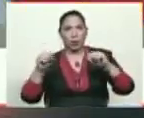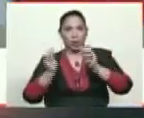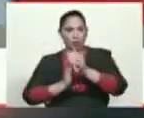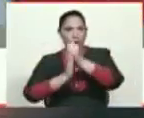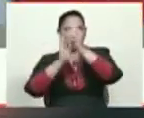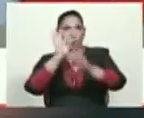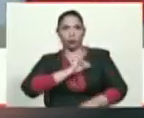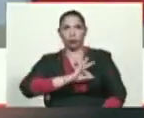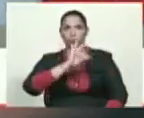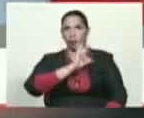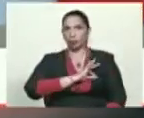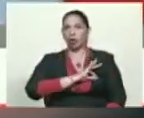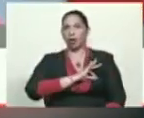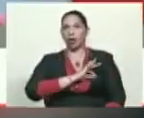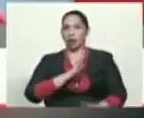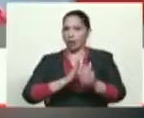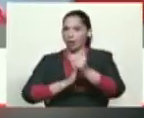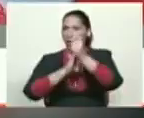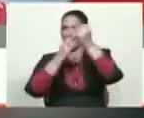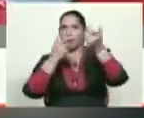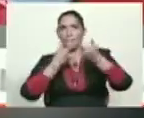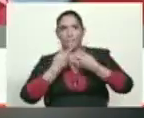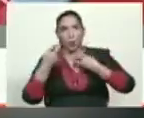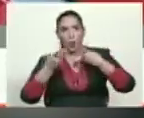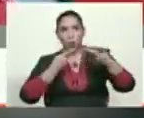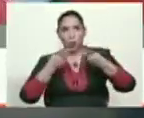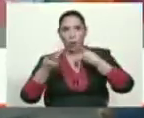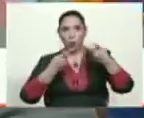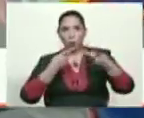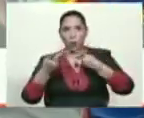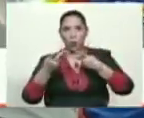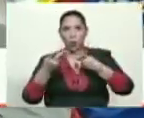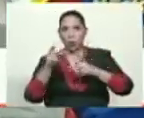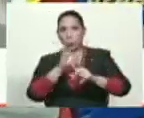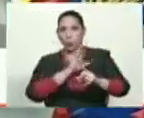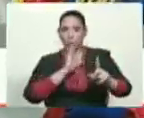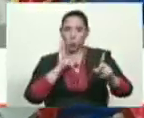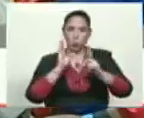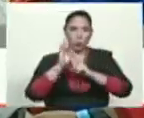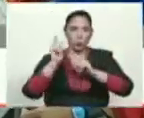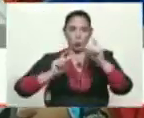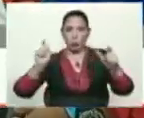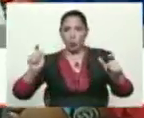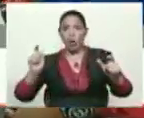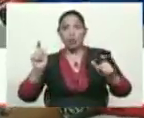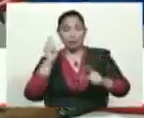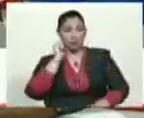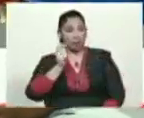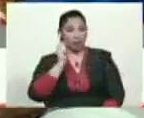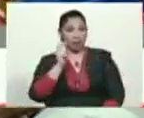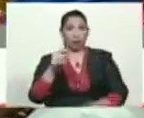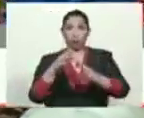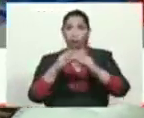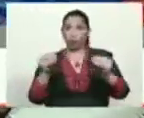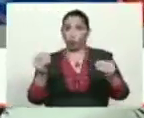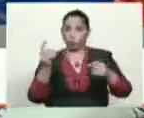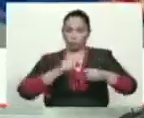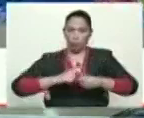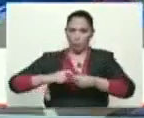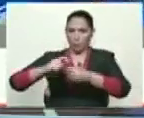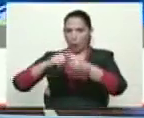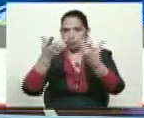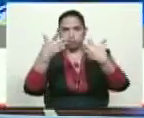sociales de los líderes políticos de la gente de la cultura es una tarea de todos y de todas